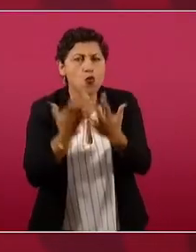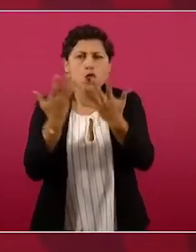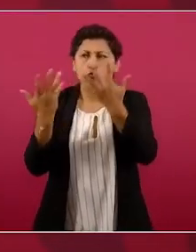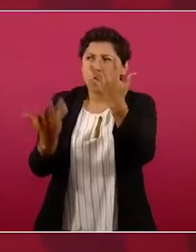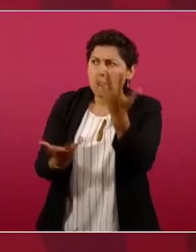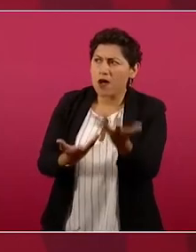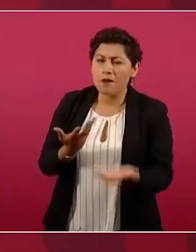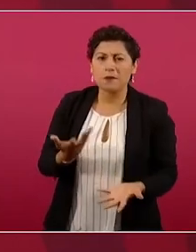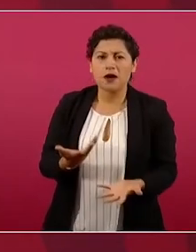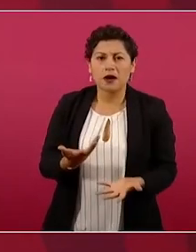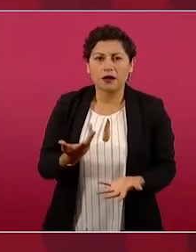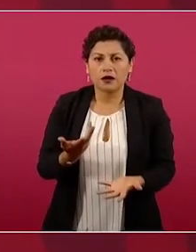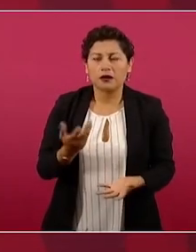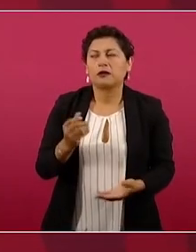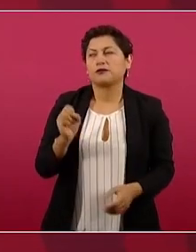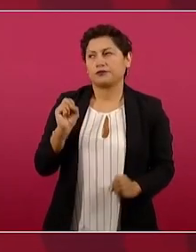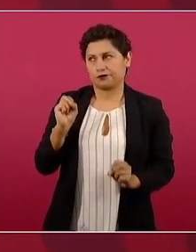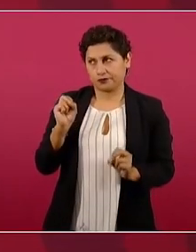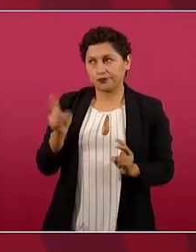pero no somos